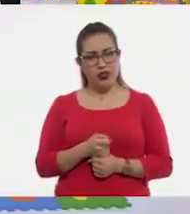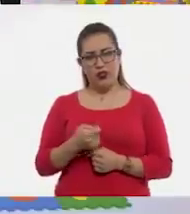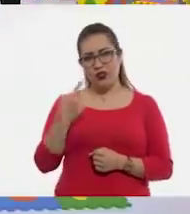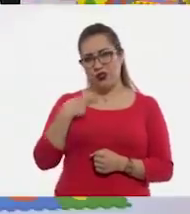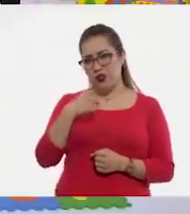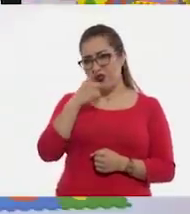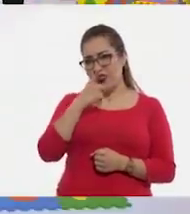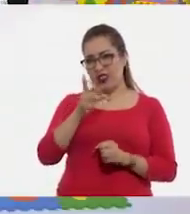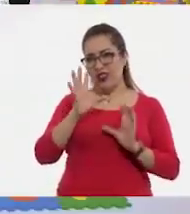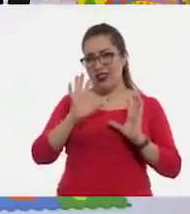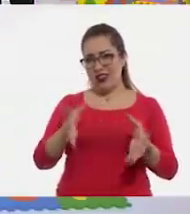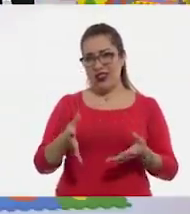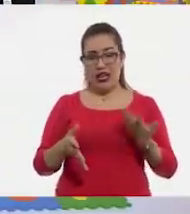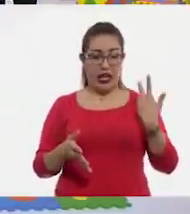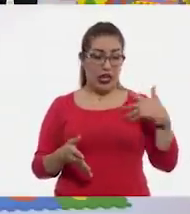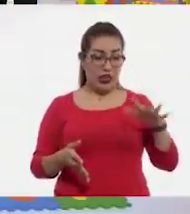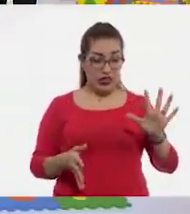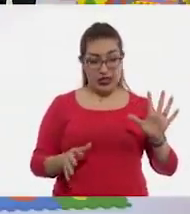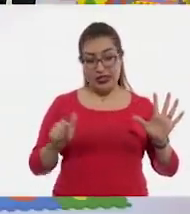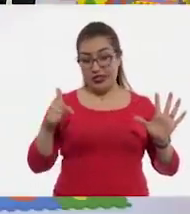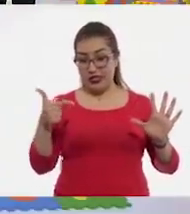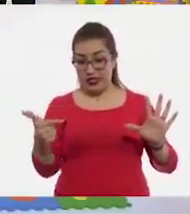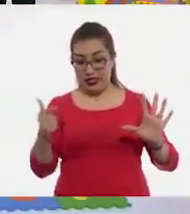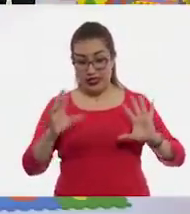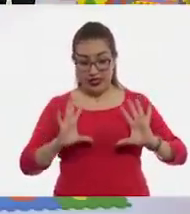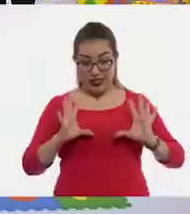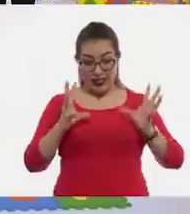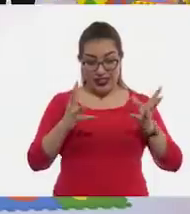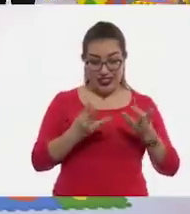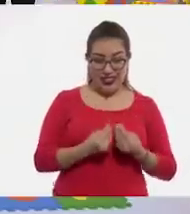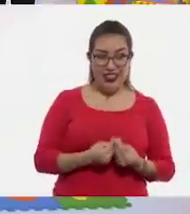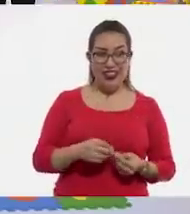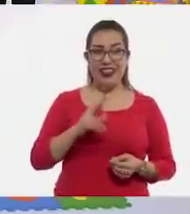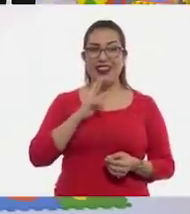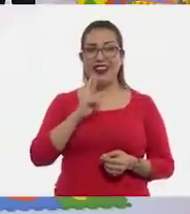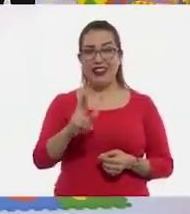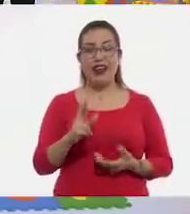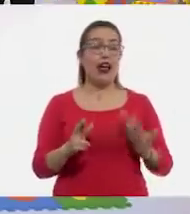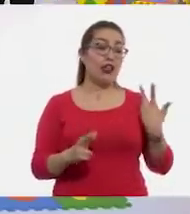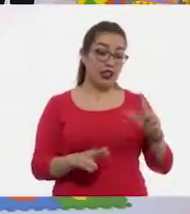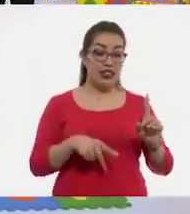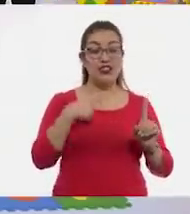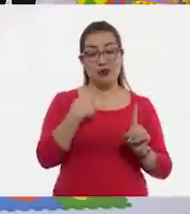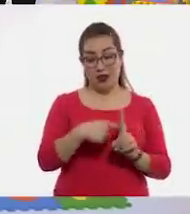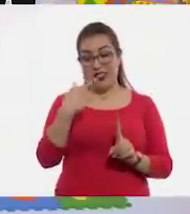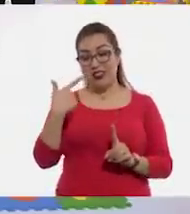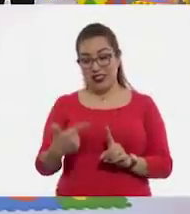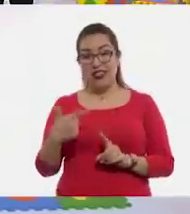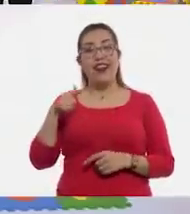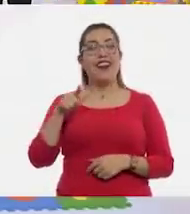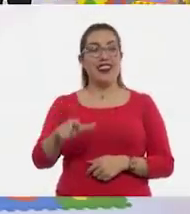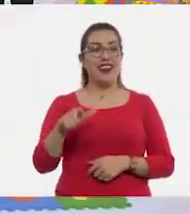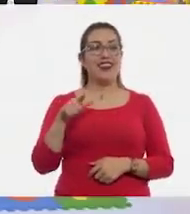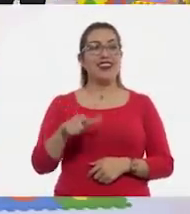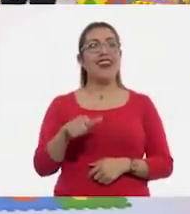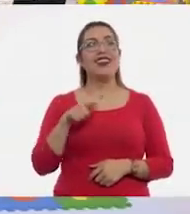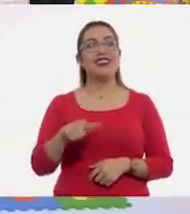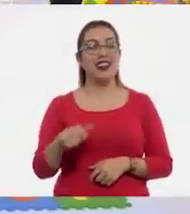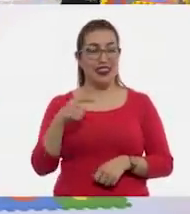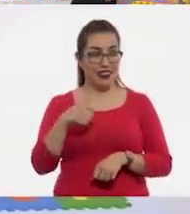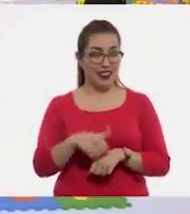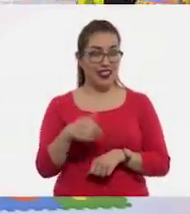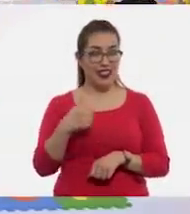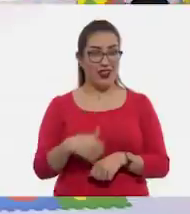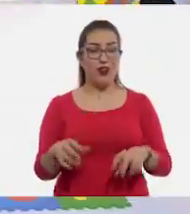la suma. 10 y 7. ¿10 más 7? 17. 17, muy bien. Voy a